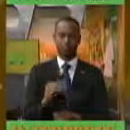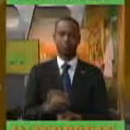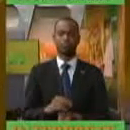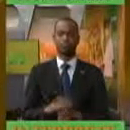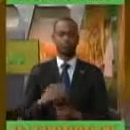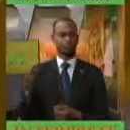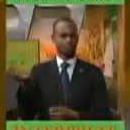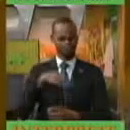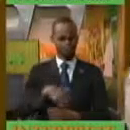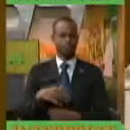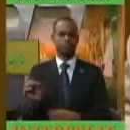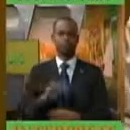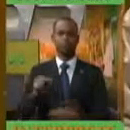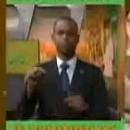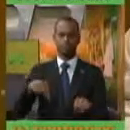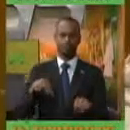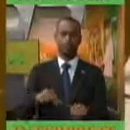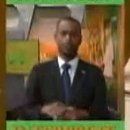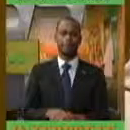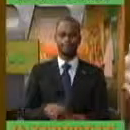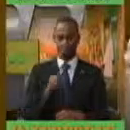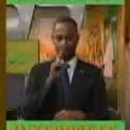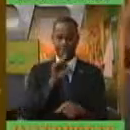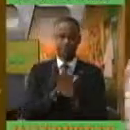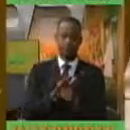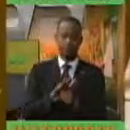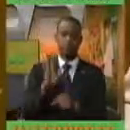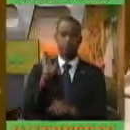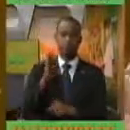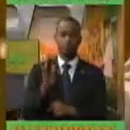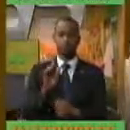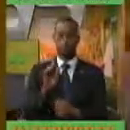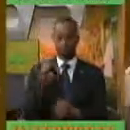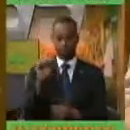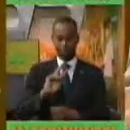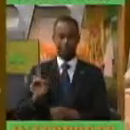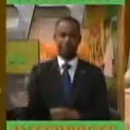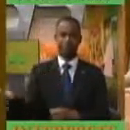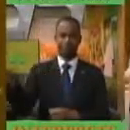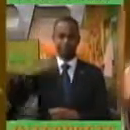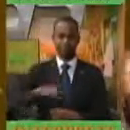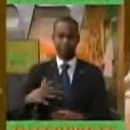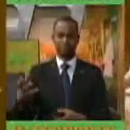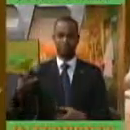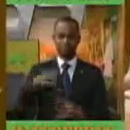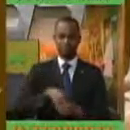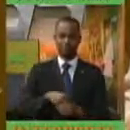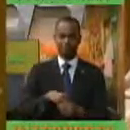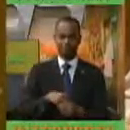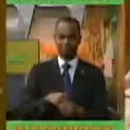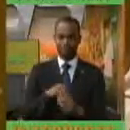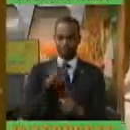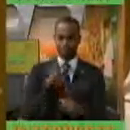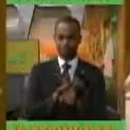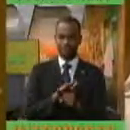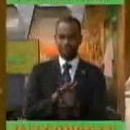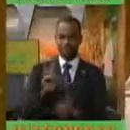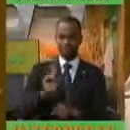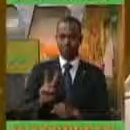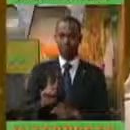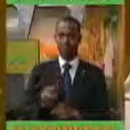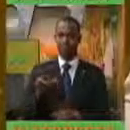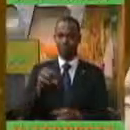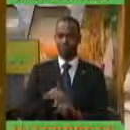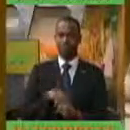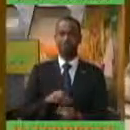O sea, que vengan también aquí ellos, te lo porque prometemos, ellos, te lo ellos tienen derecho el y ellos son parte también para el de viernes, este proceso. Te lo prometemos. Bien, ellos